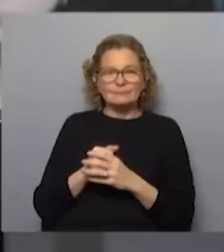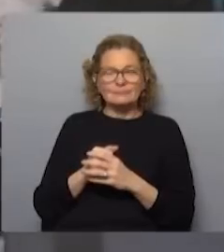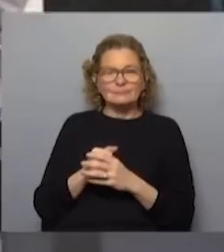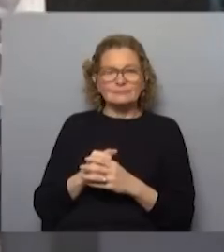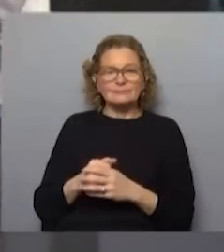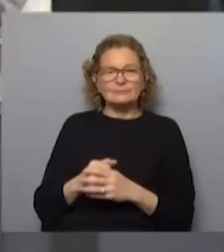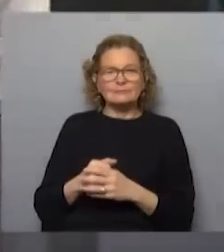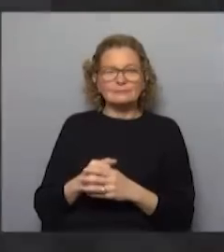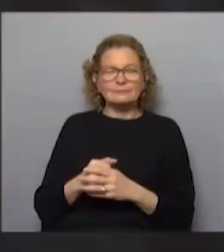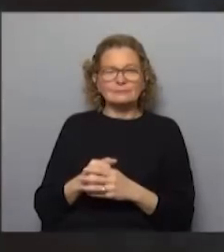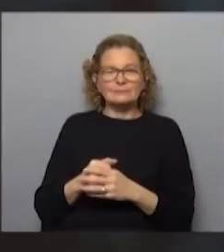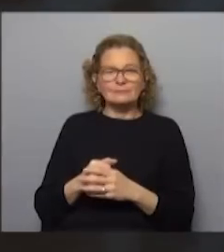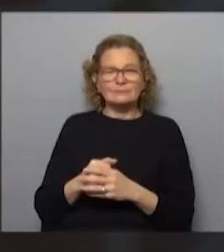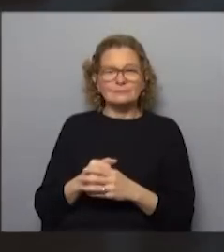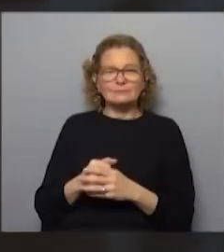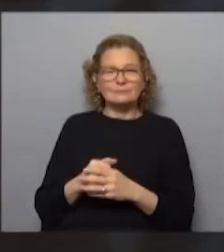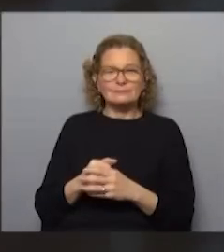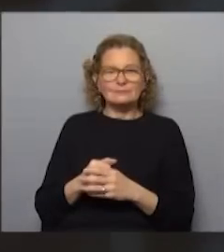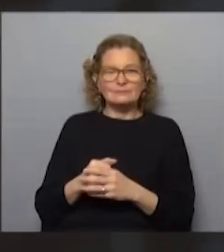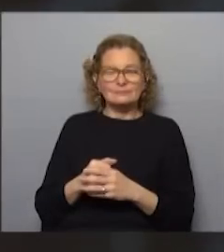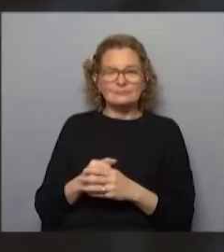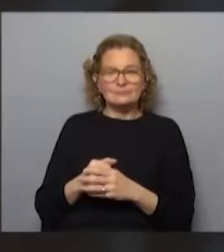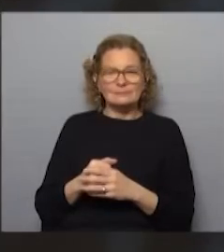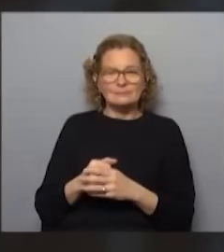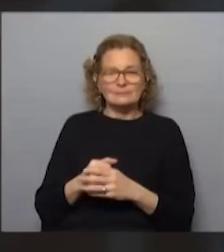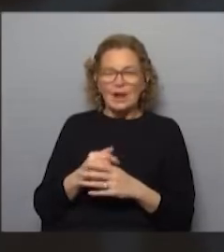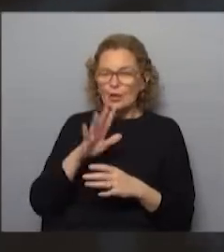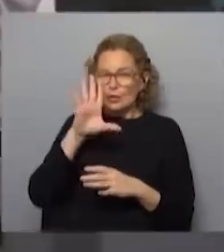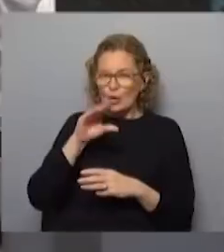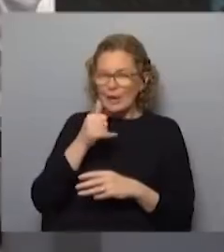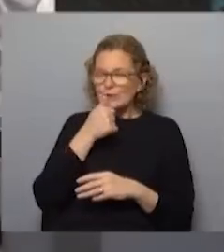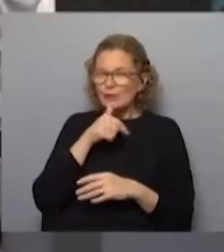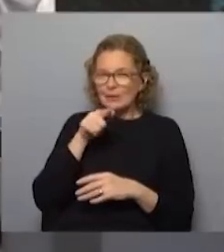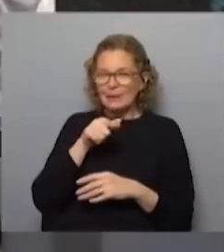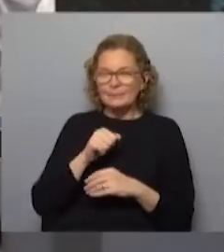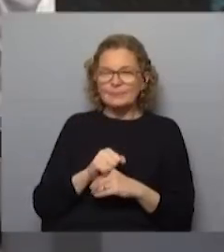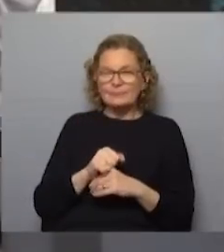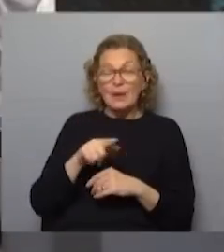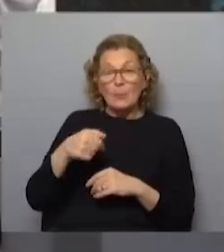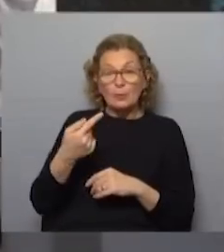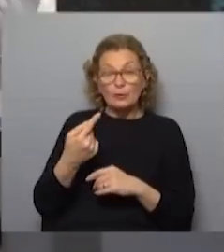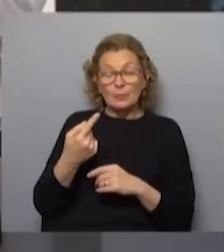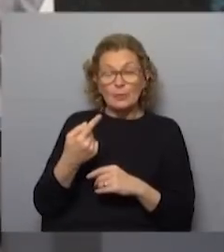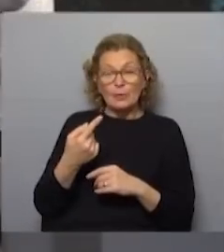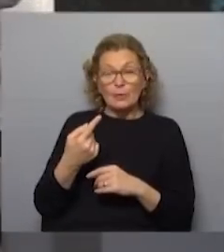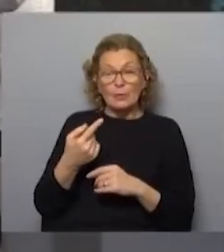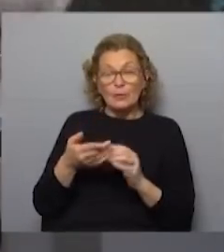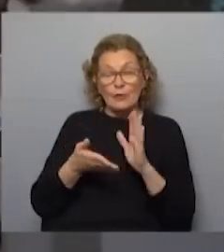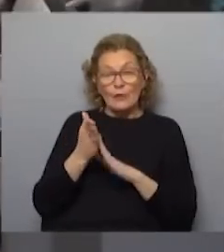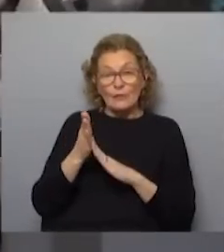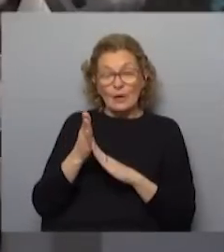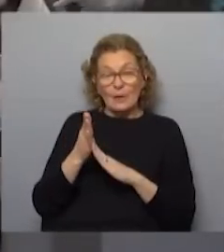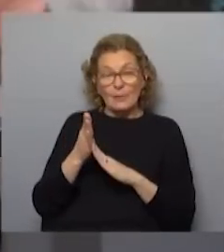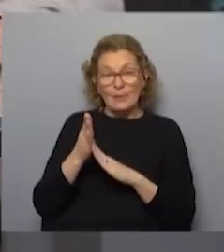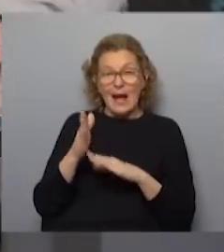Mauro gambeta ahí lo tienen está toda la historia ahí y en el próximo bloque nos vamos a